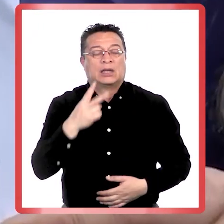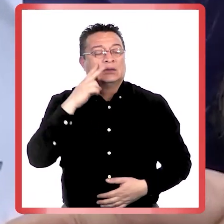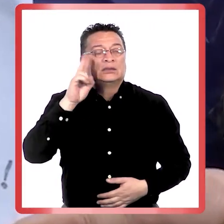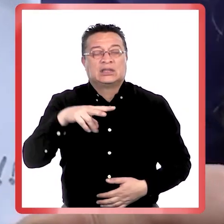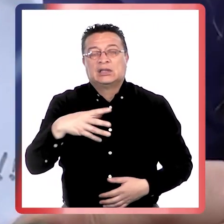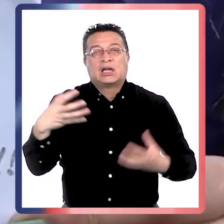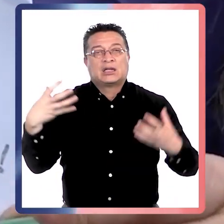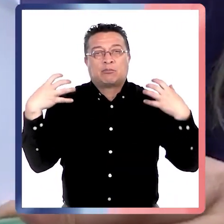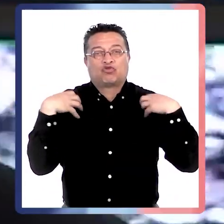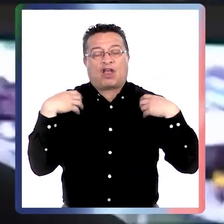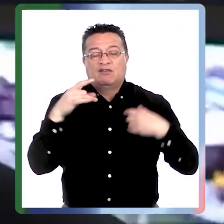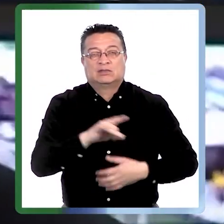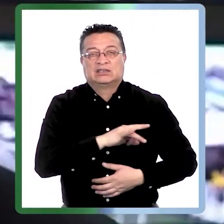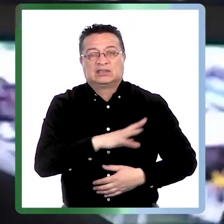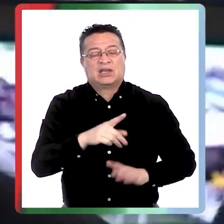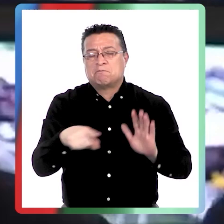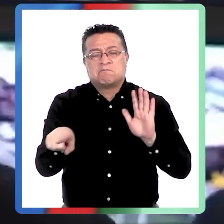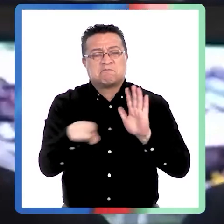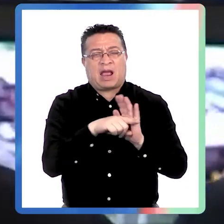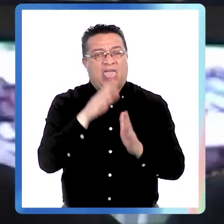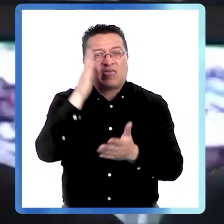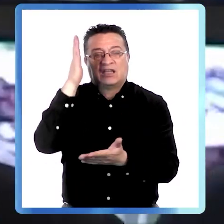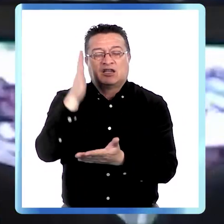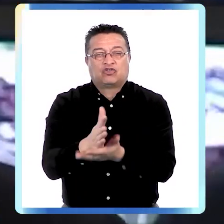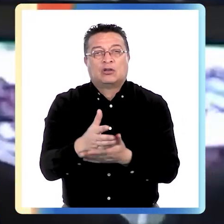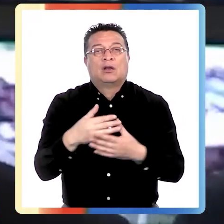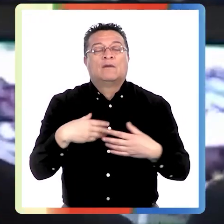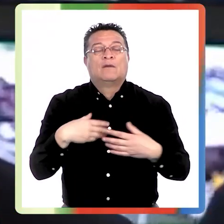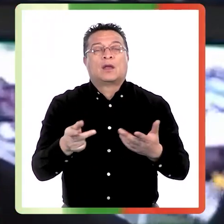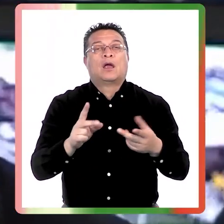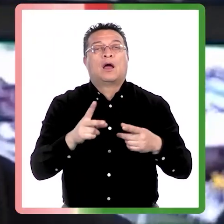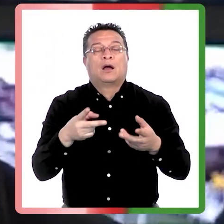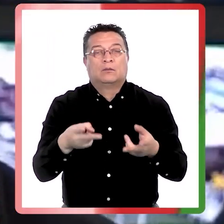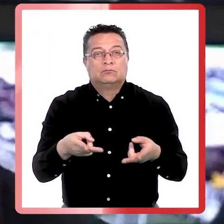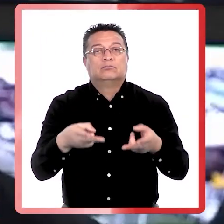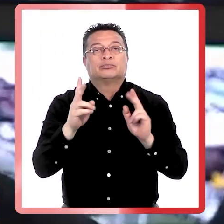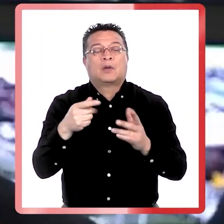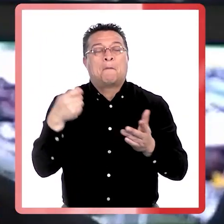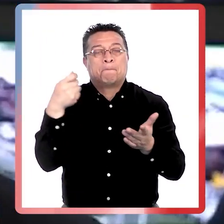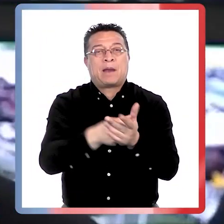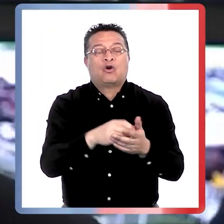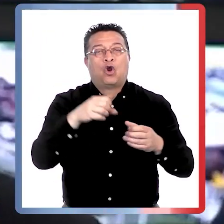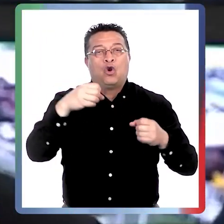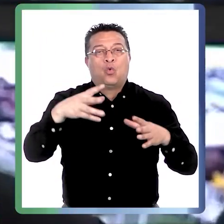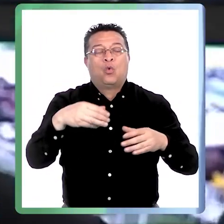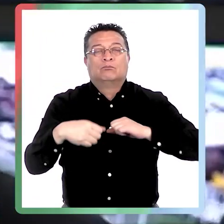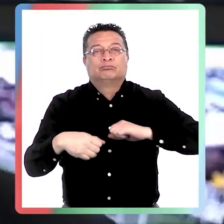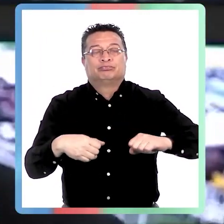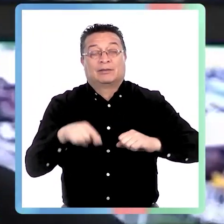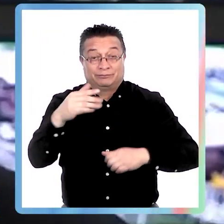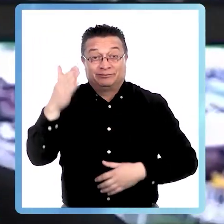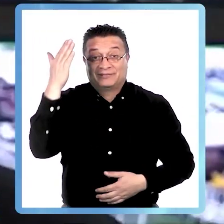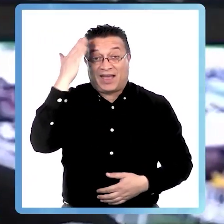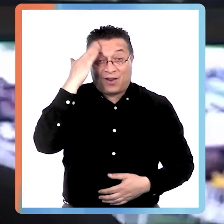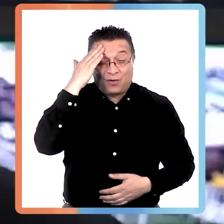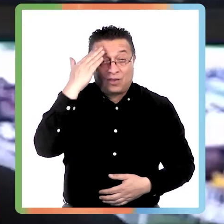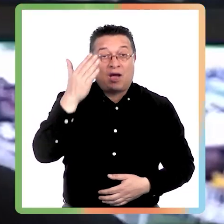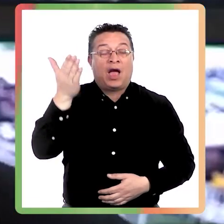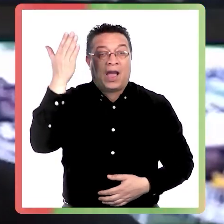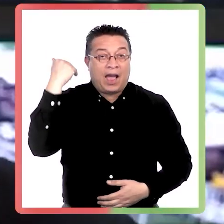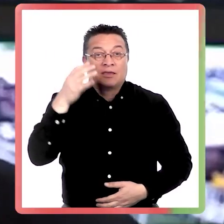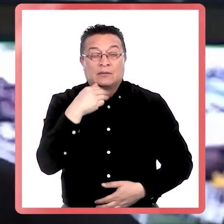condiciones. Es una irresponsabilidad la que se tomó en el país, una pésima decisión haber dejado de pagar la cuenta de la luz. ¿Se acuerda